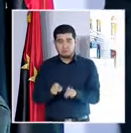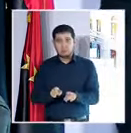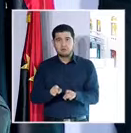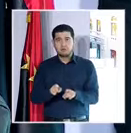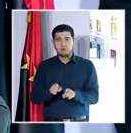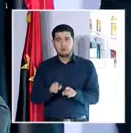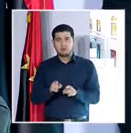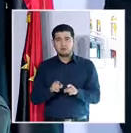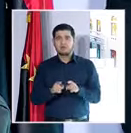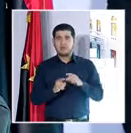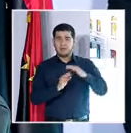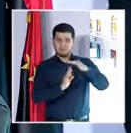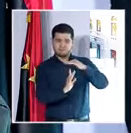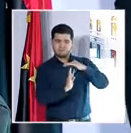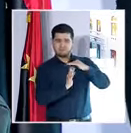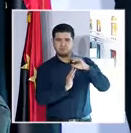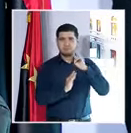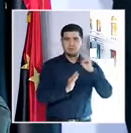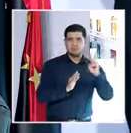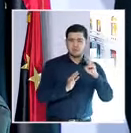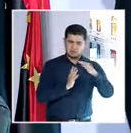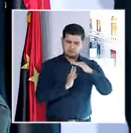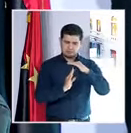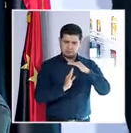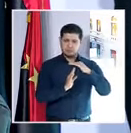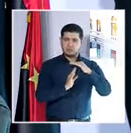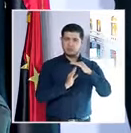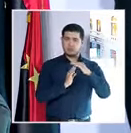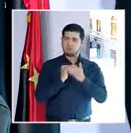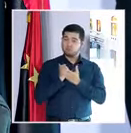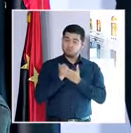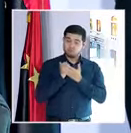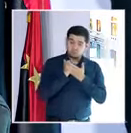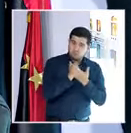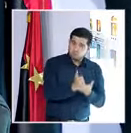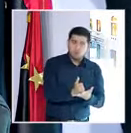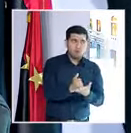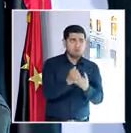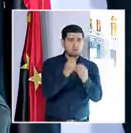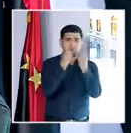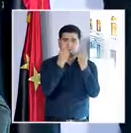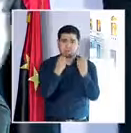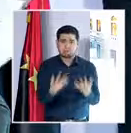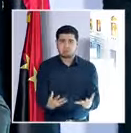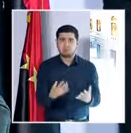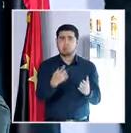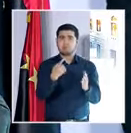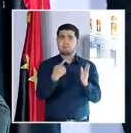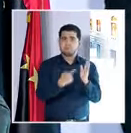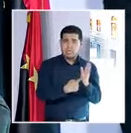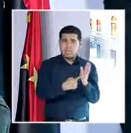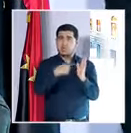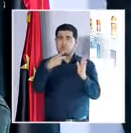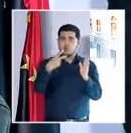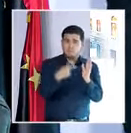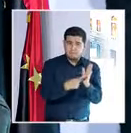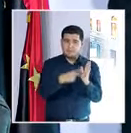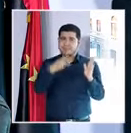trato humano y solidario con miles y miles de venezolanos que cruzaron la